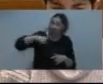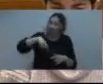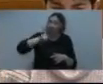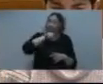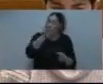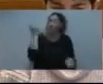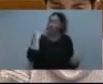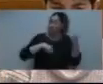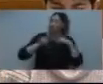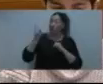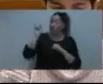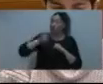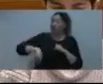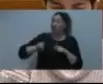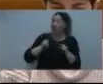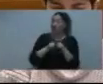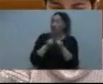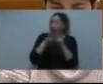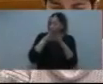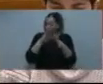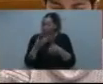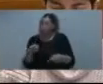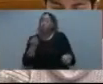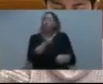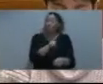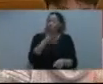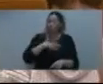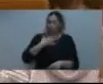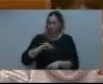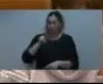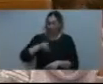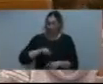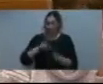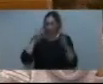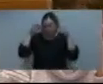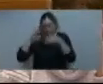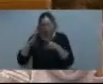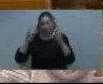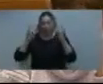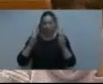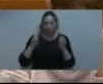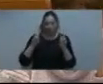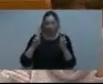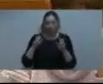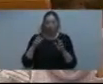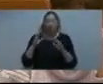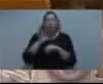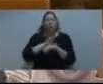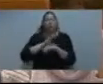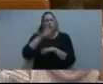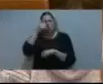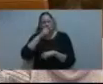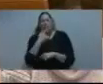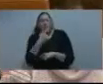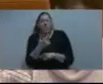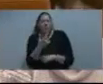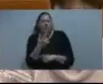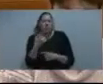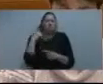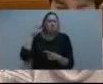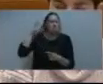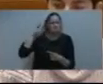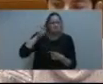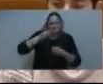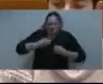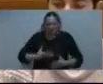que no permitiría a nosotros acusarles a vosotros, ¿no? Centrándonos en el tema, Consejero, lo que dice usted suena bien, suena bien. Sabe